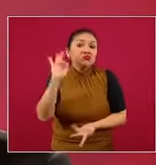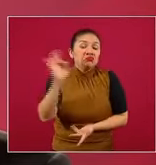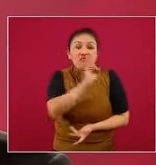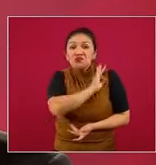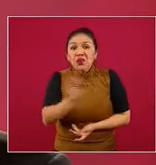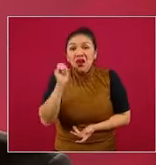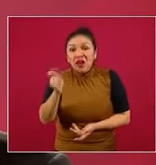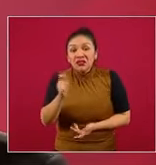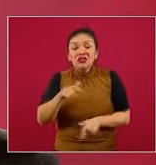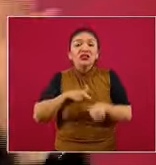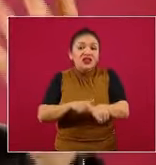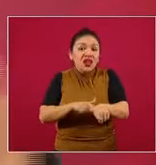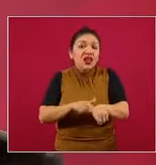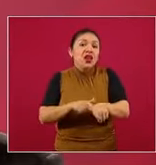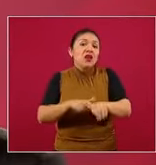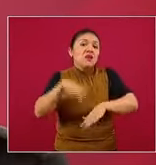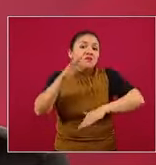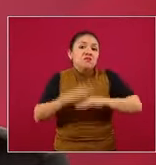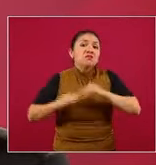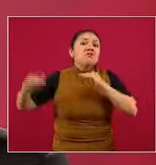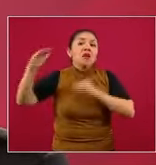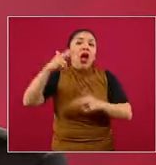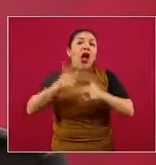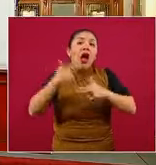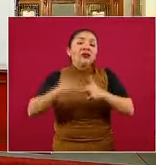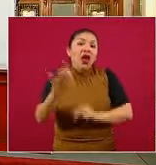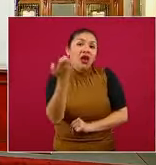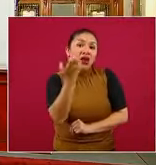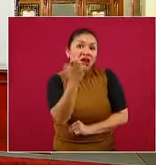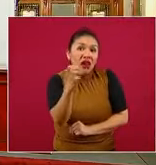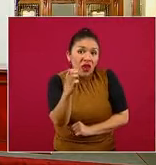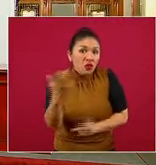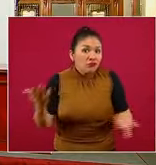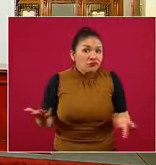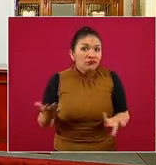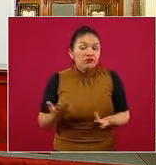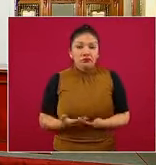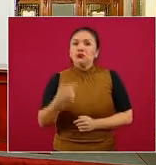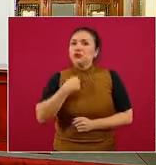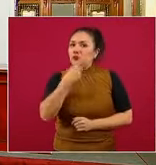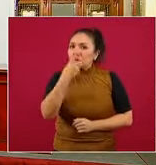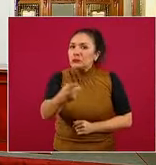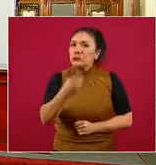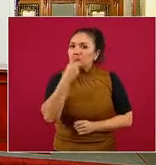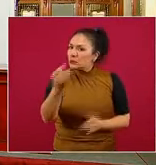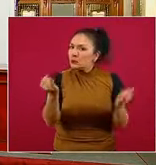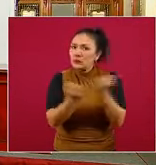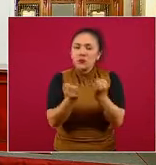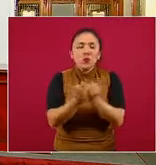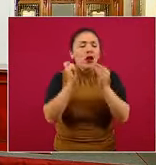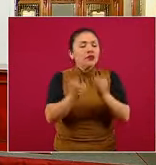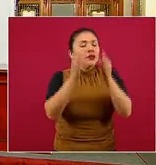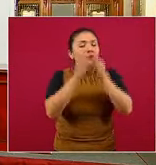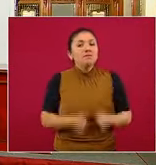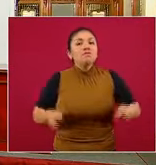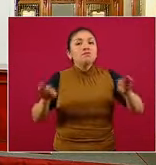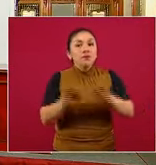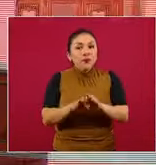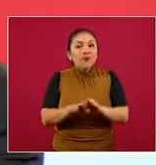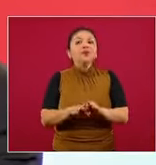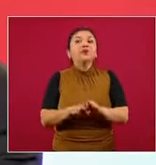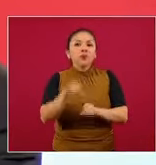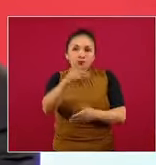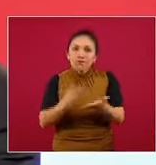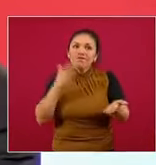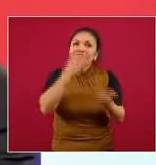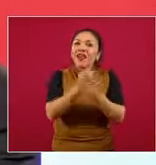probablemente se exacerbará hasta enero. Hemos enfatizado también la importancia de